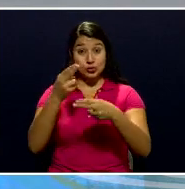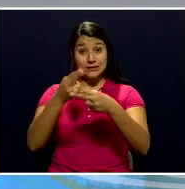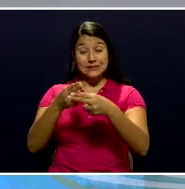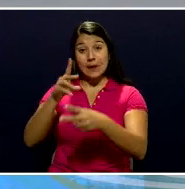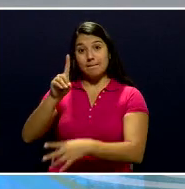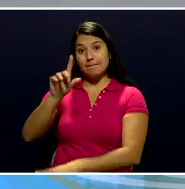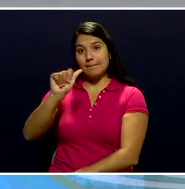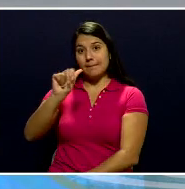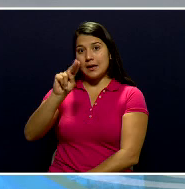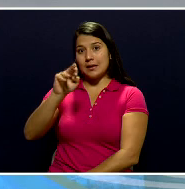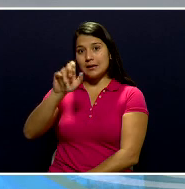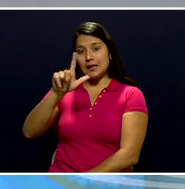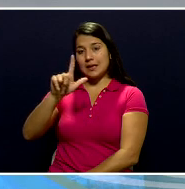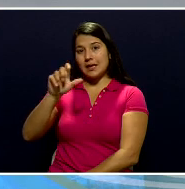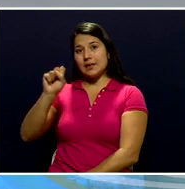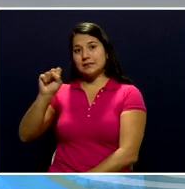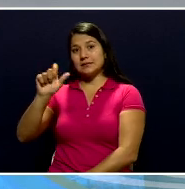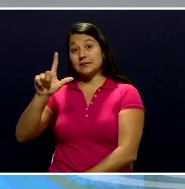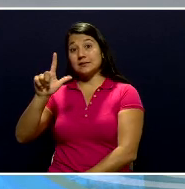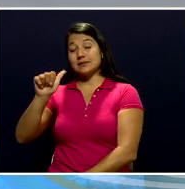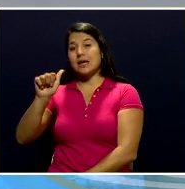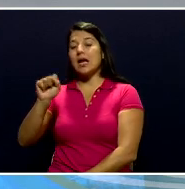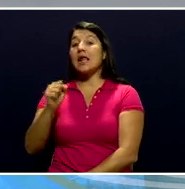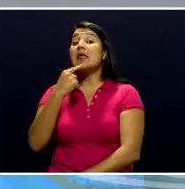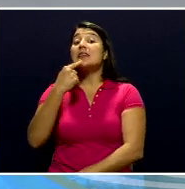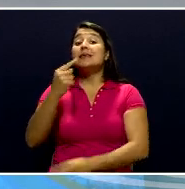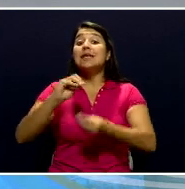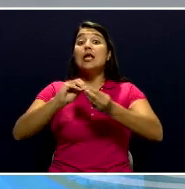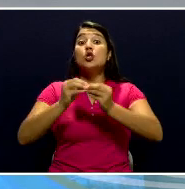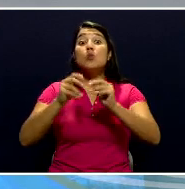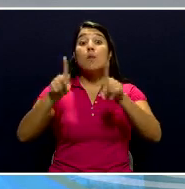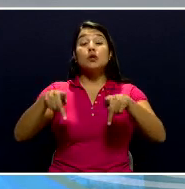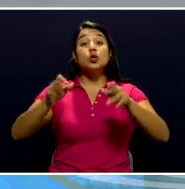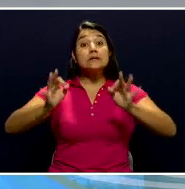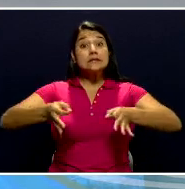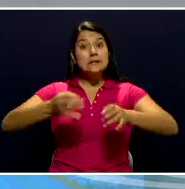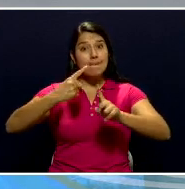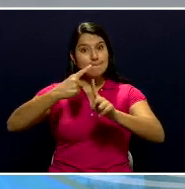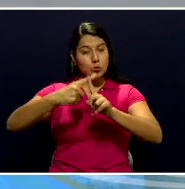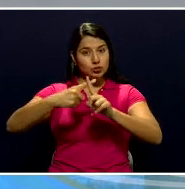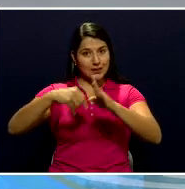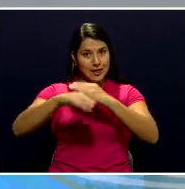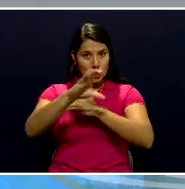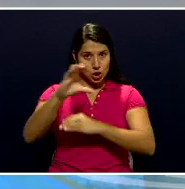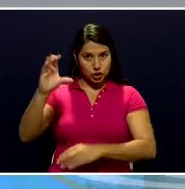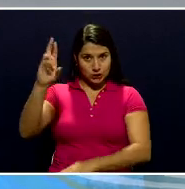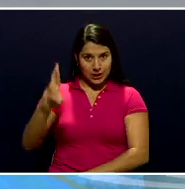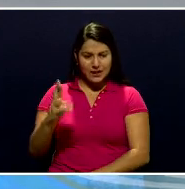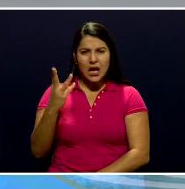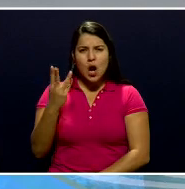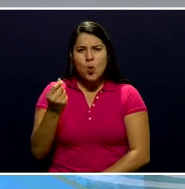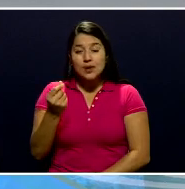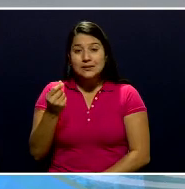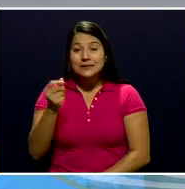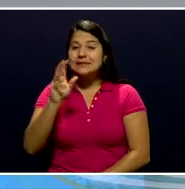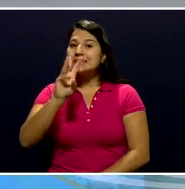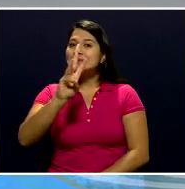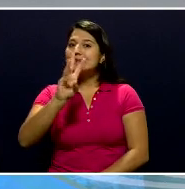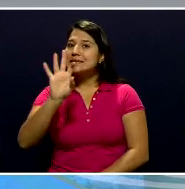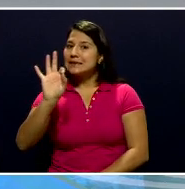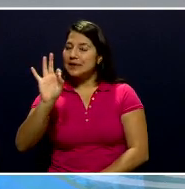informó que la cantidad de enfermos confirmados en Costa Rica llegó hoy a 69 personas. Es